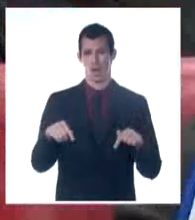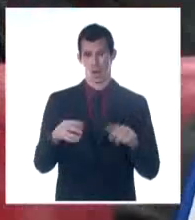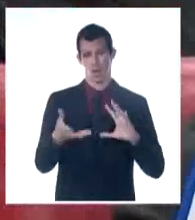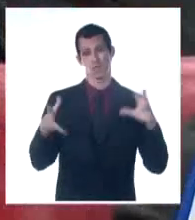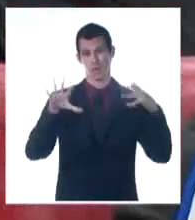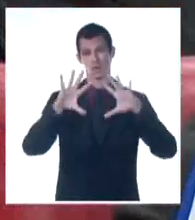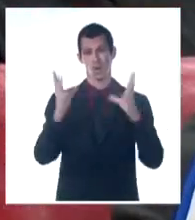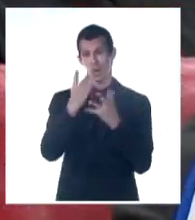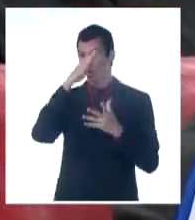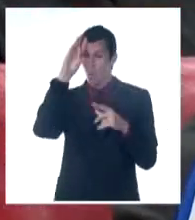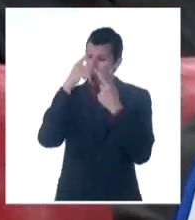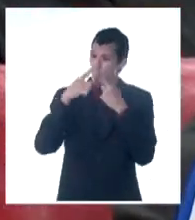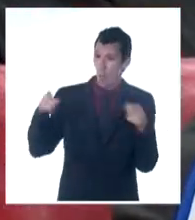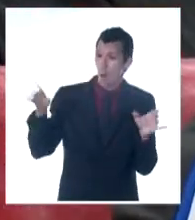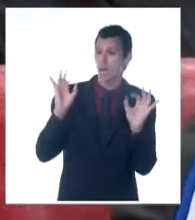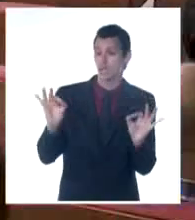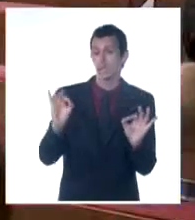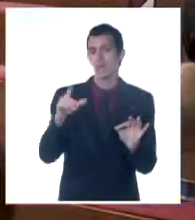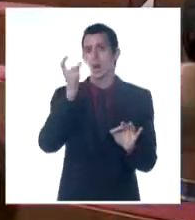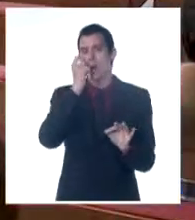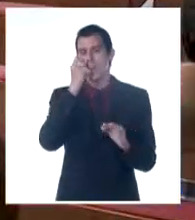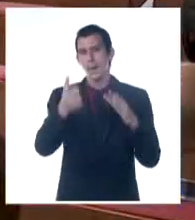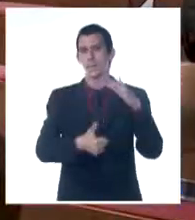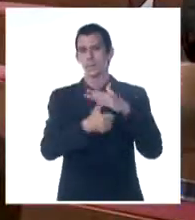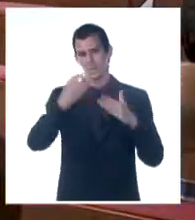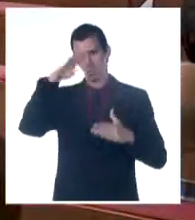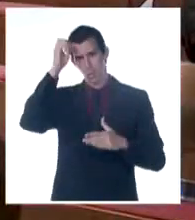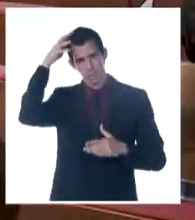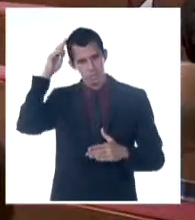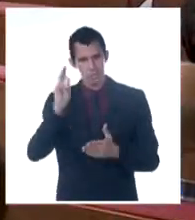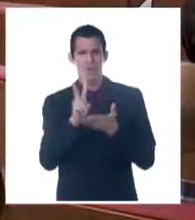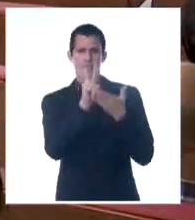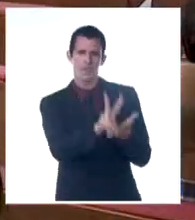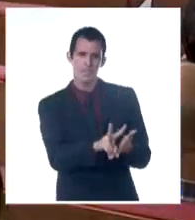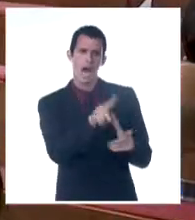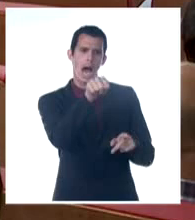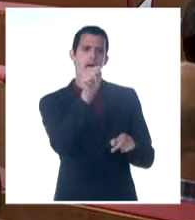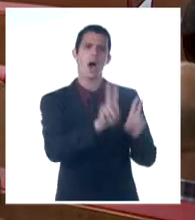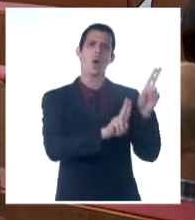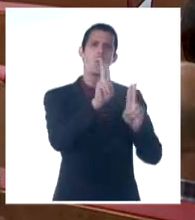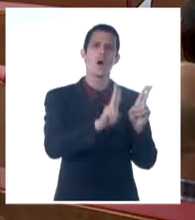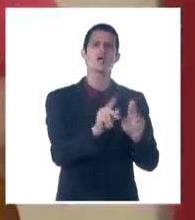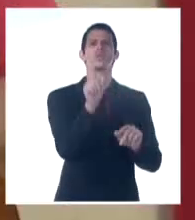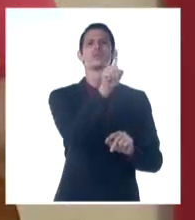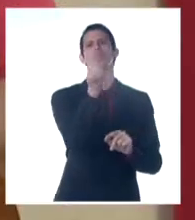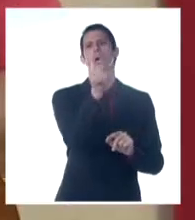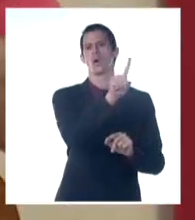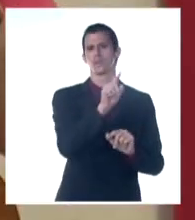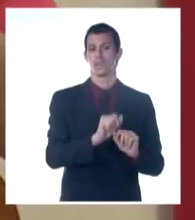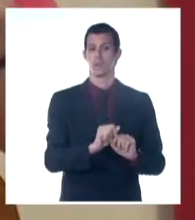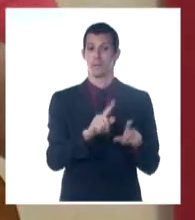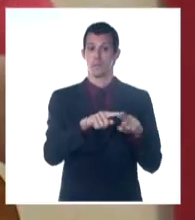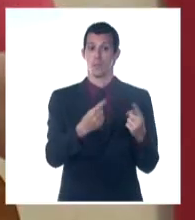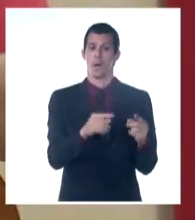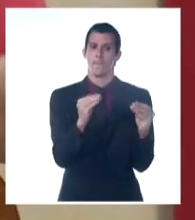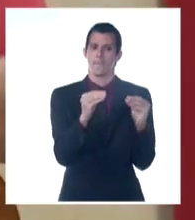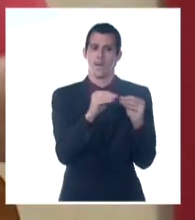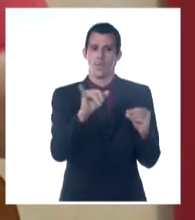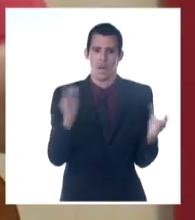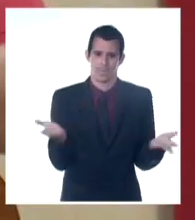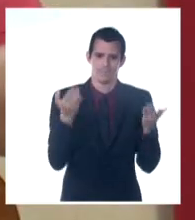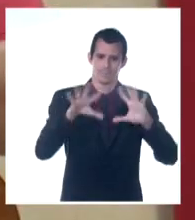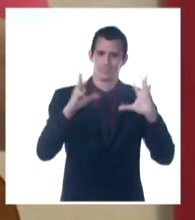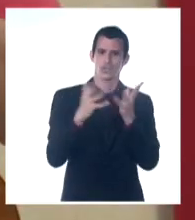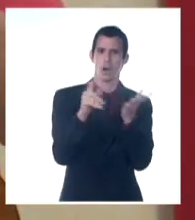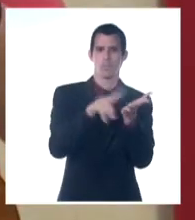país. A inicios de año, Artemisa contrajo 111 compromisos encaminados a impulsar el desarrollo económico y social de la provincia